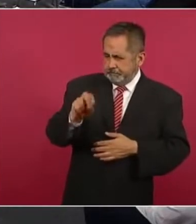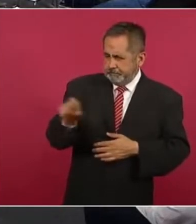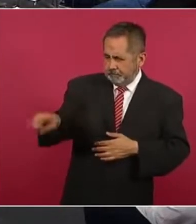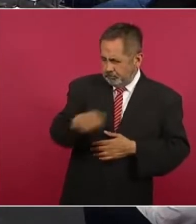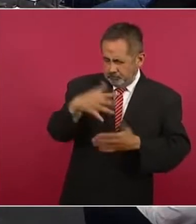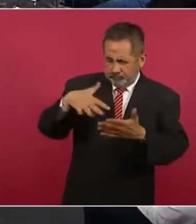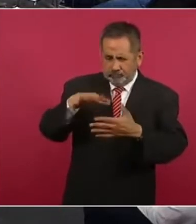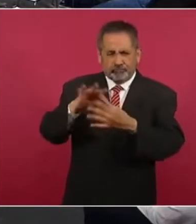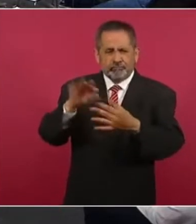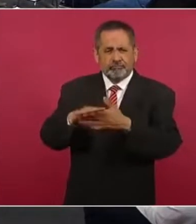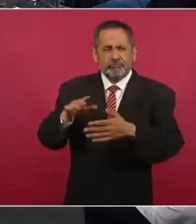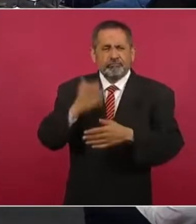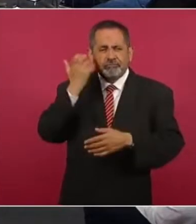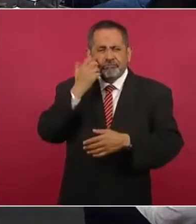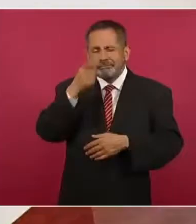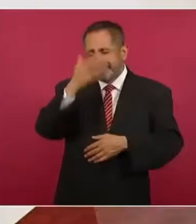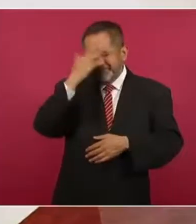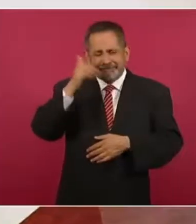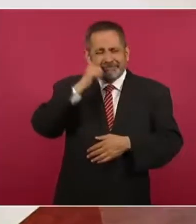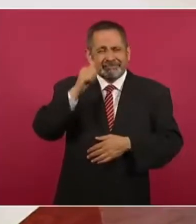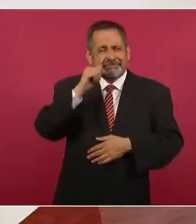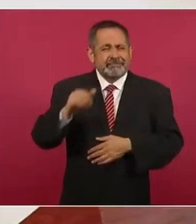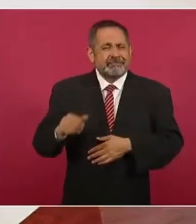busca, ¿cómo se llamaba el candidato famoso?